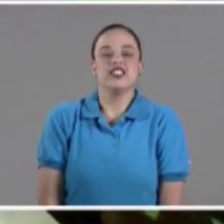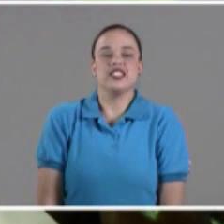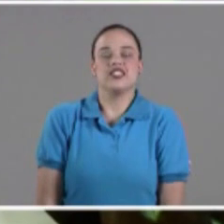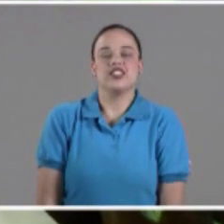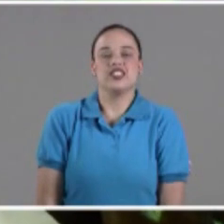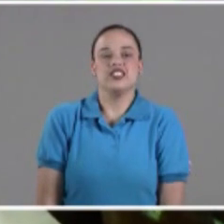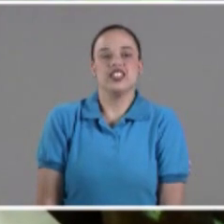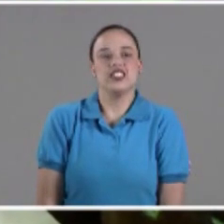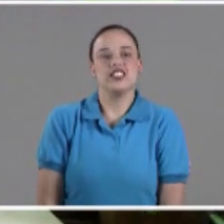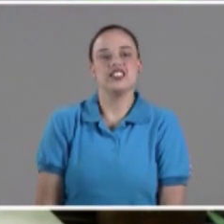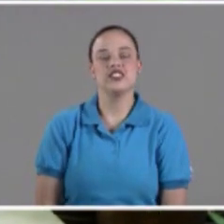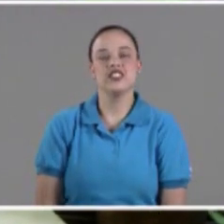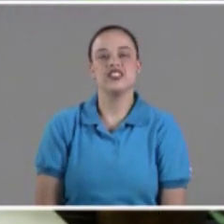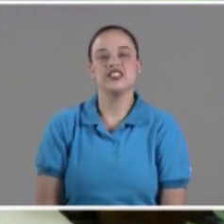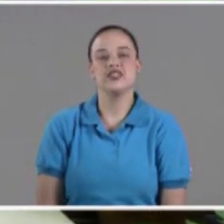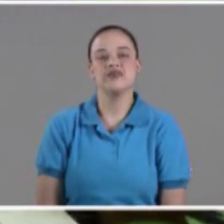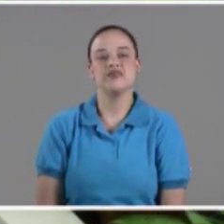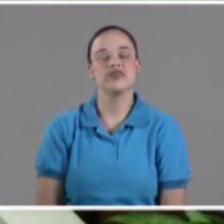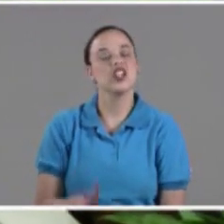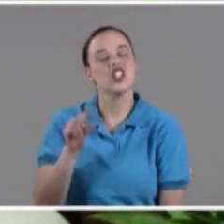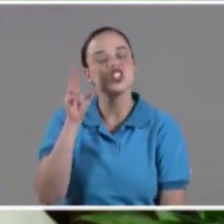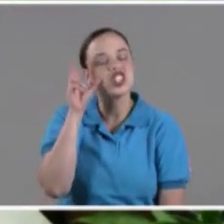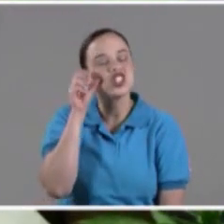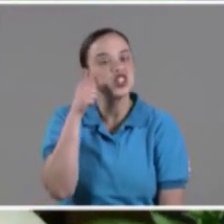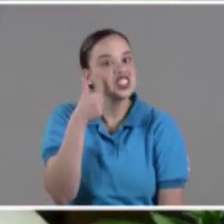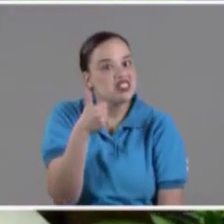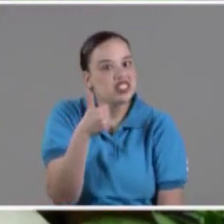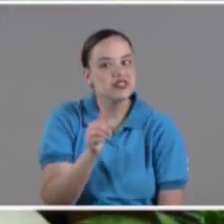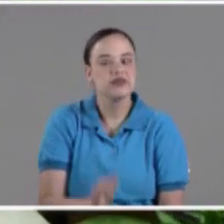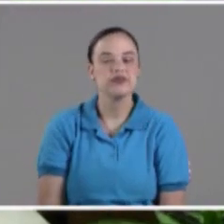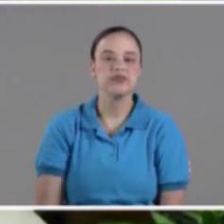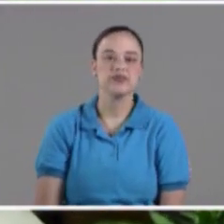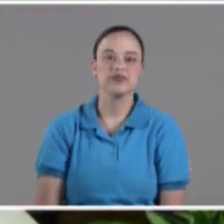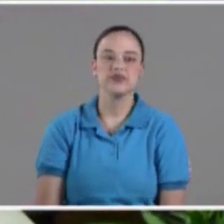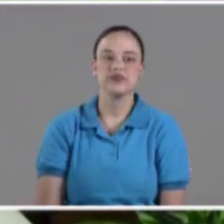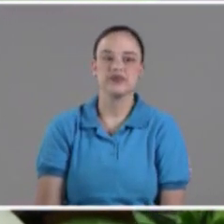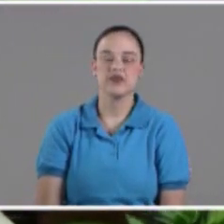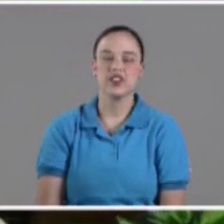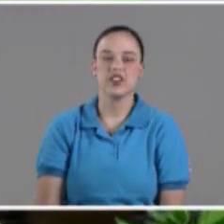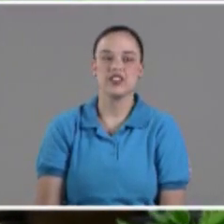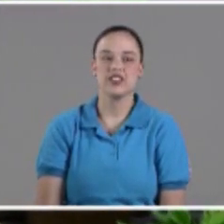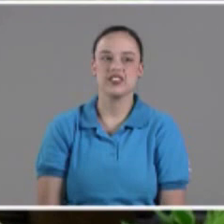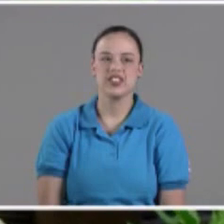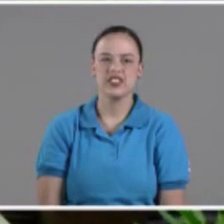No se oye papito o por lo menos yo no oigo